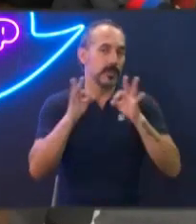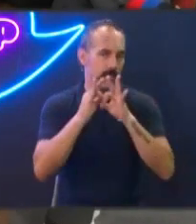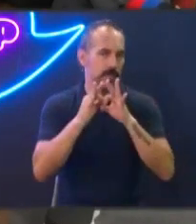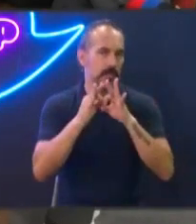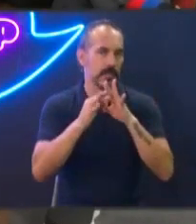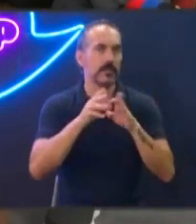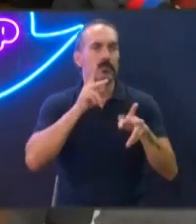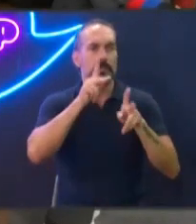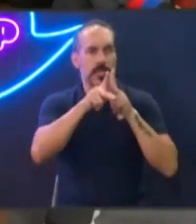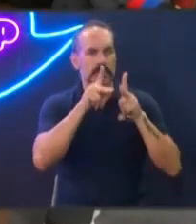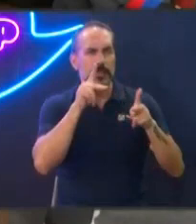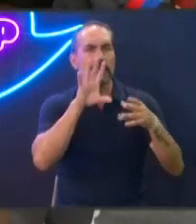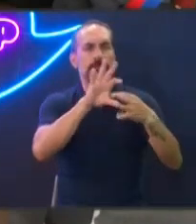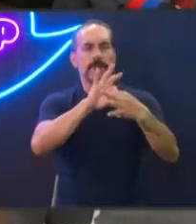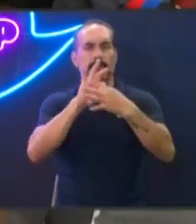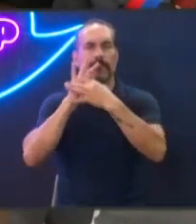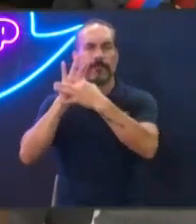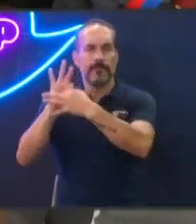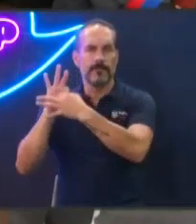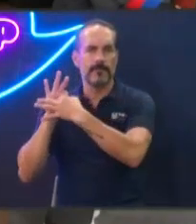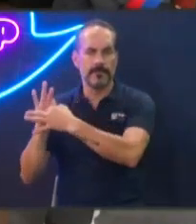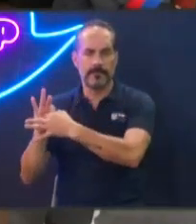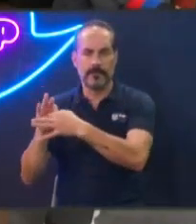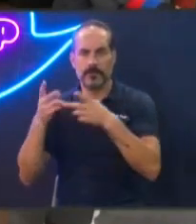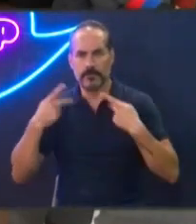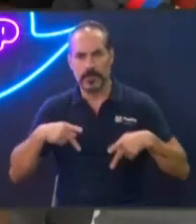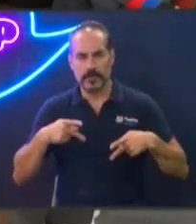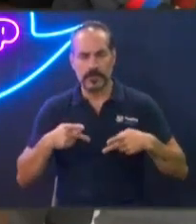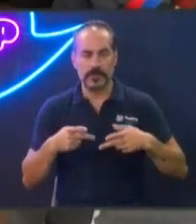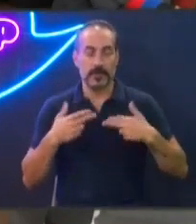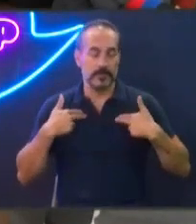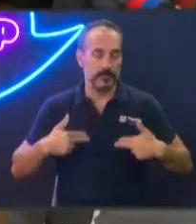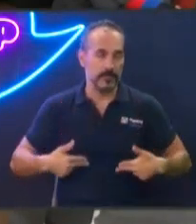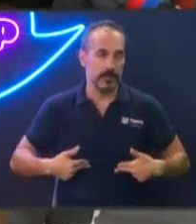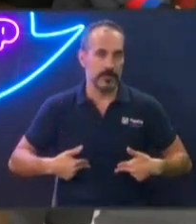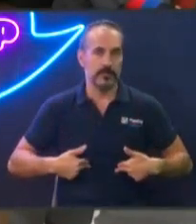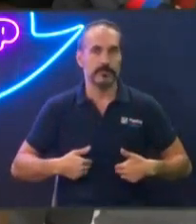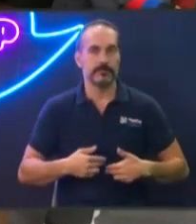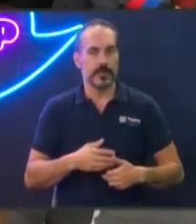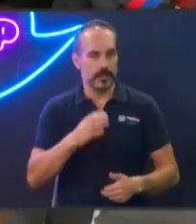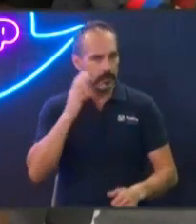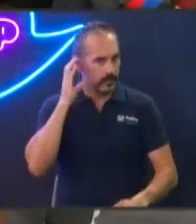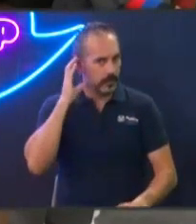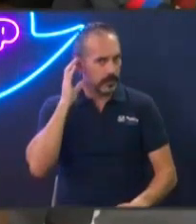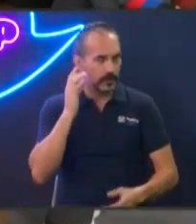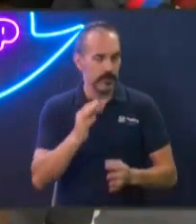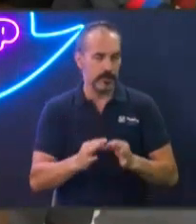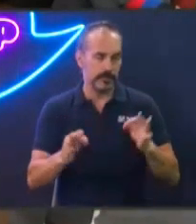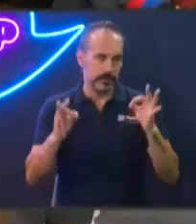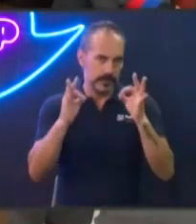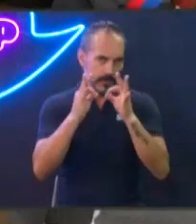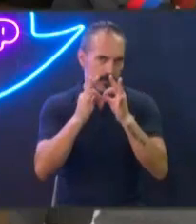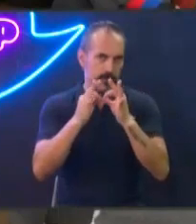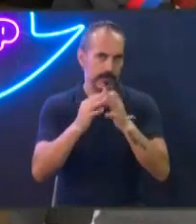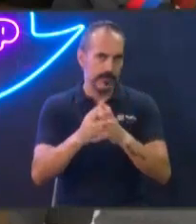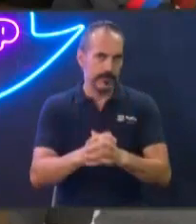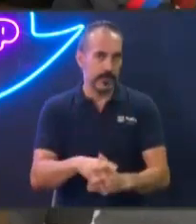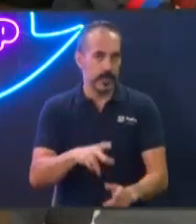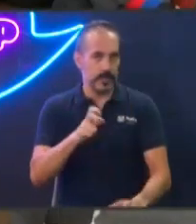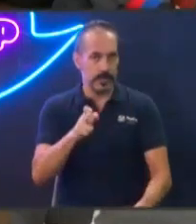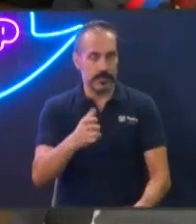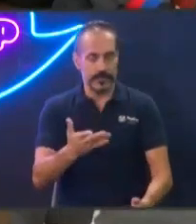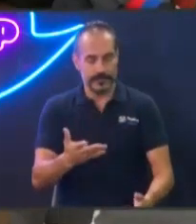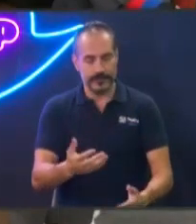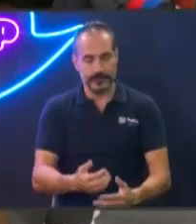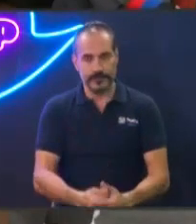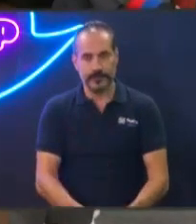la convivencia escuchando y conviviendo con otras ideologías es algo que no se aprende en ningún libro